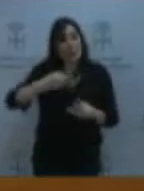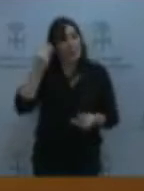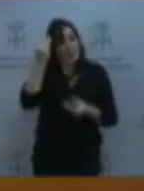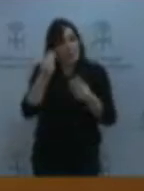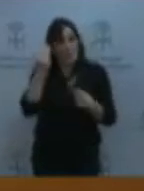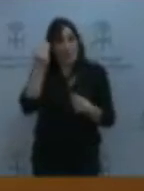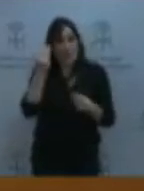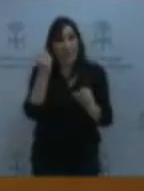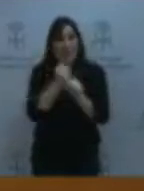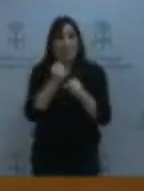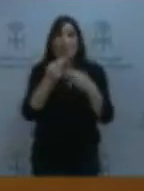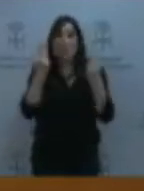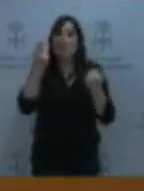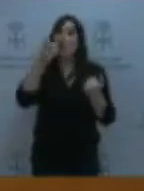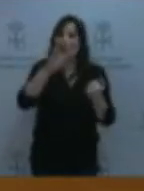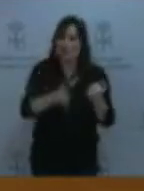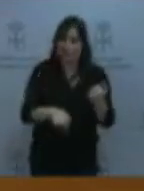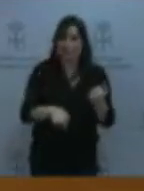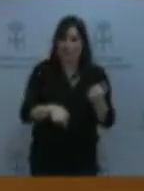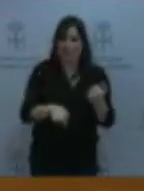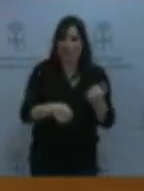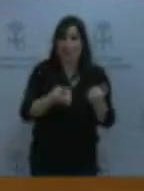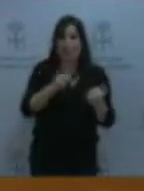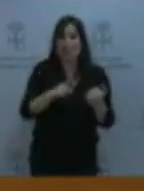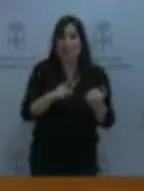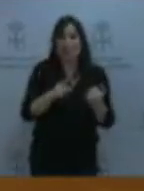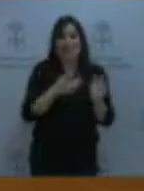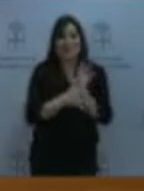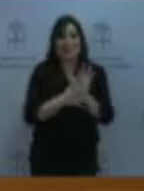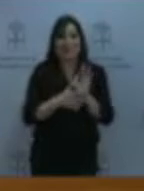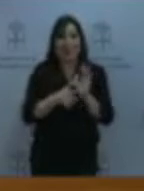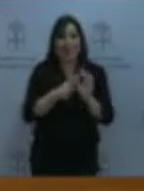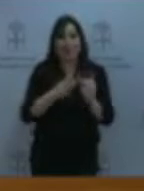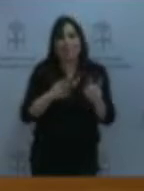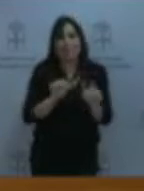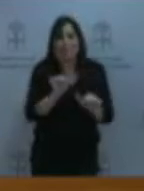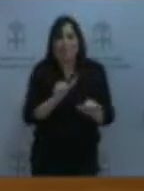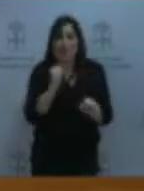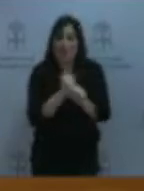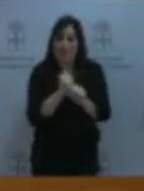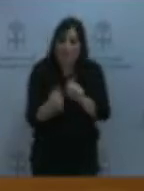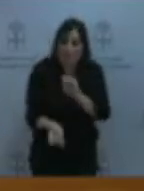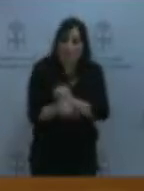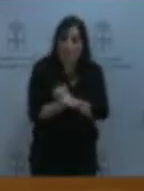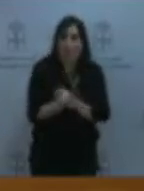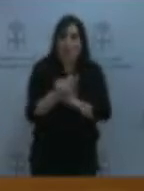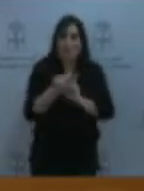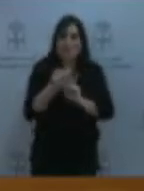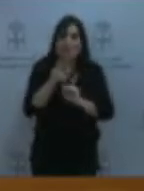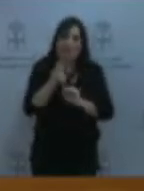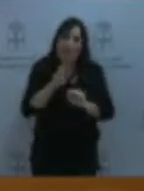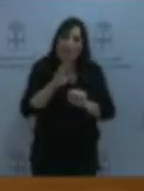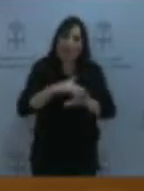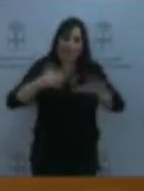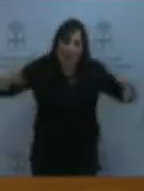una fuente de empleo y una posibilidad de impulso para la reactivación económica en